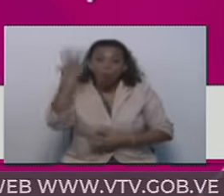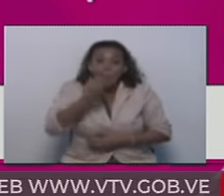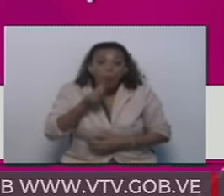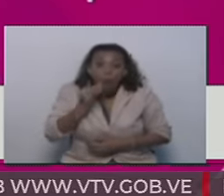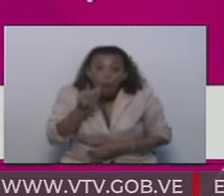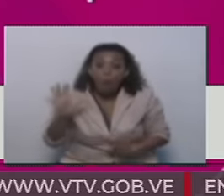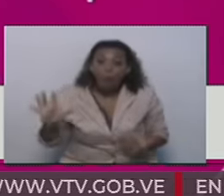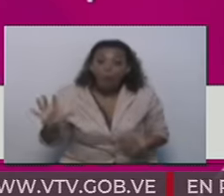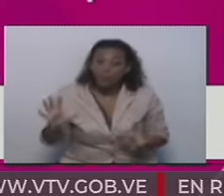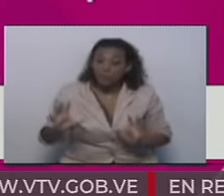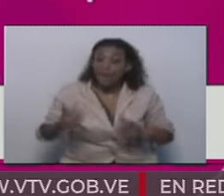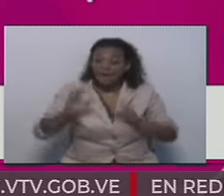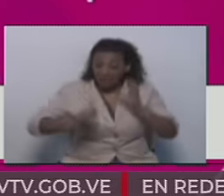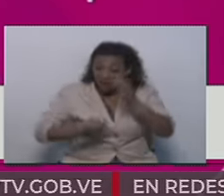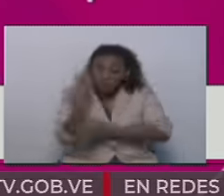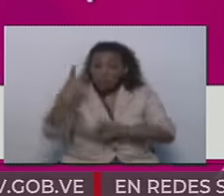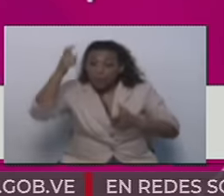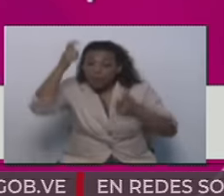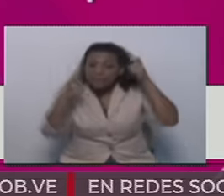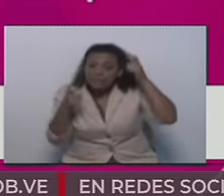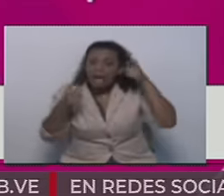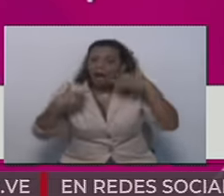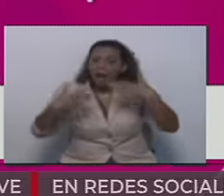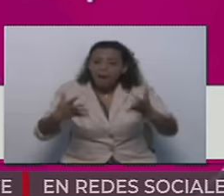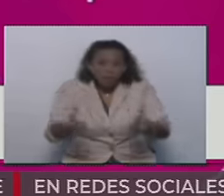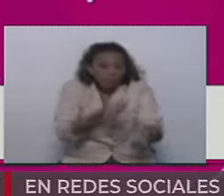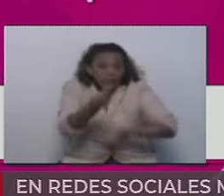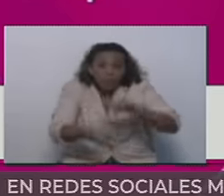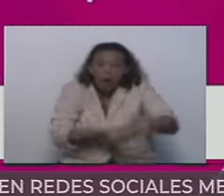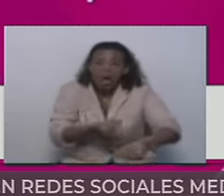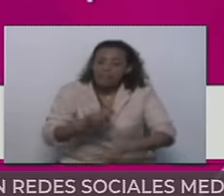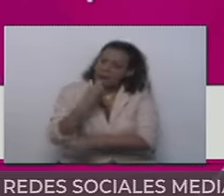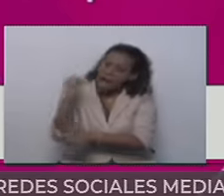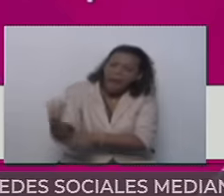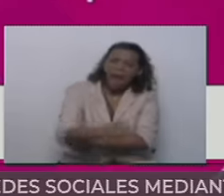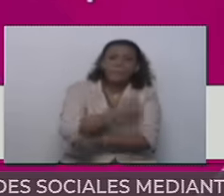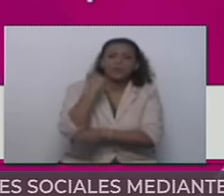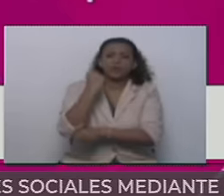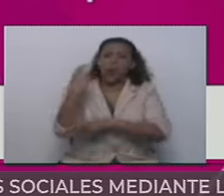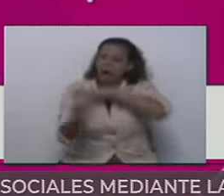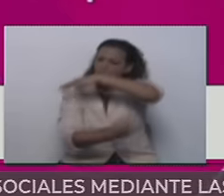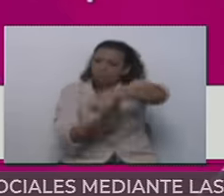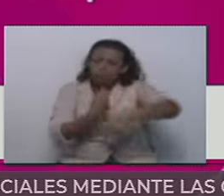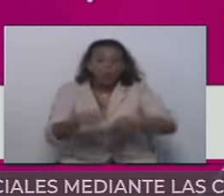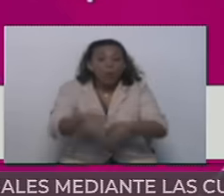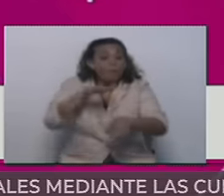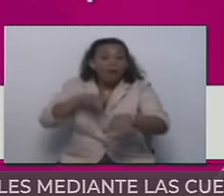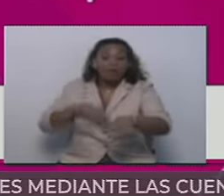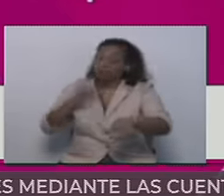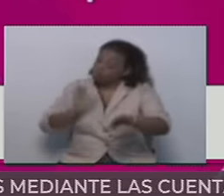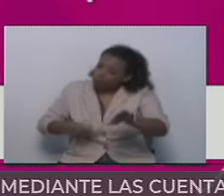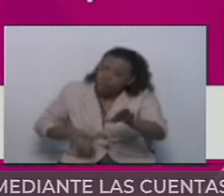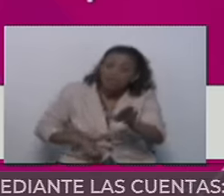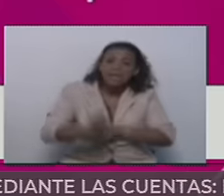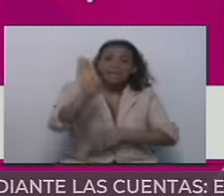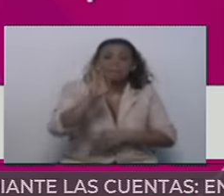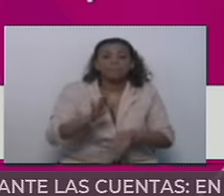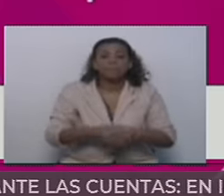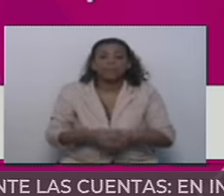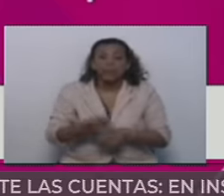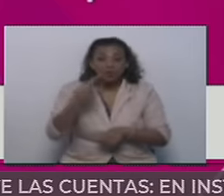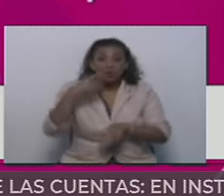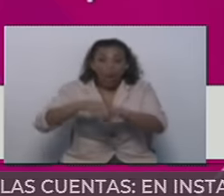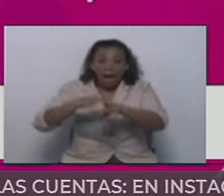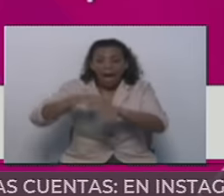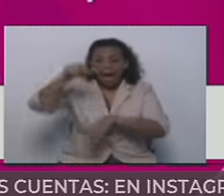que forjó el comandante Chávez es hacer irreversible la revolución bolivariana. Y yo le digo,